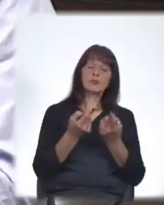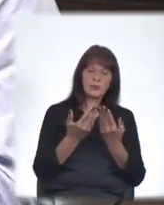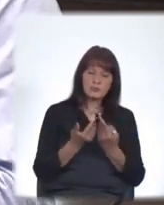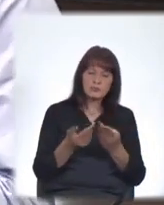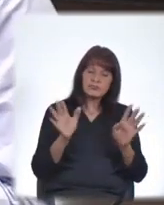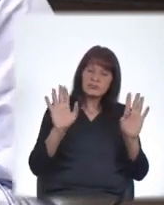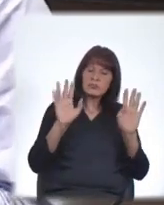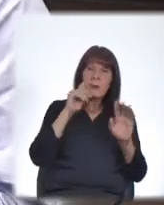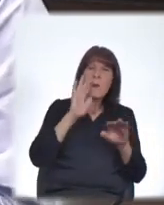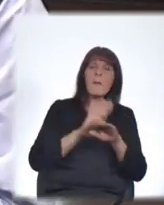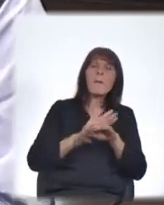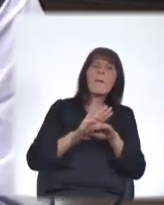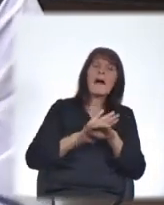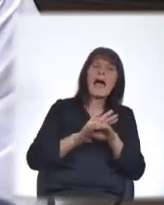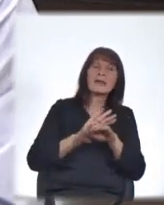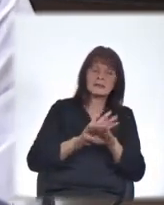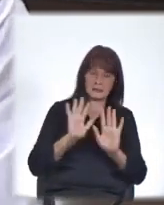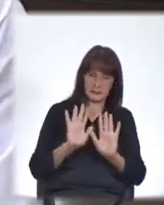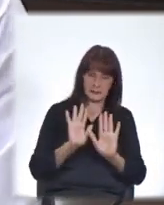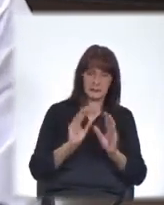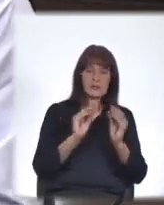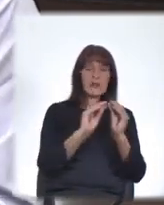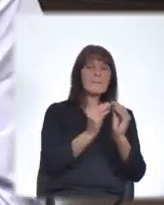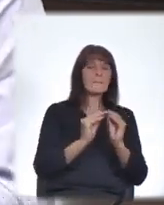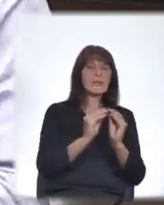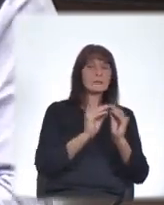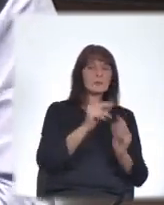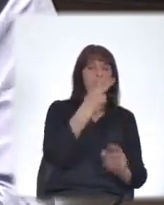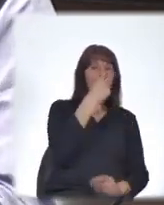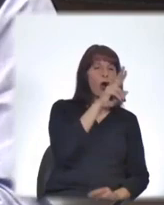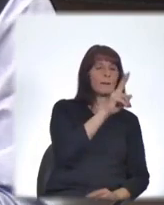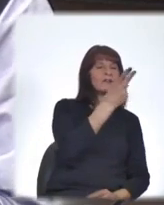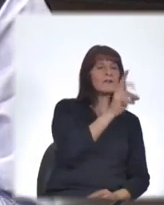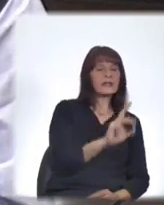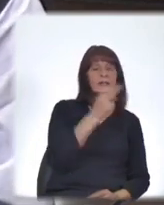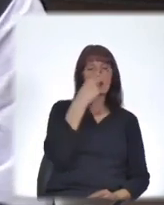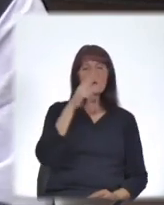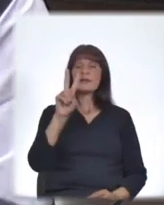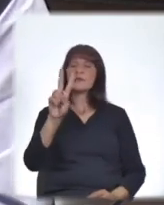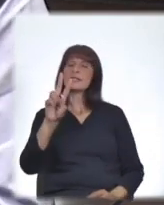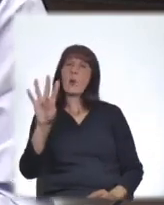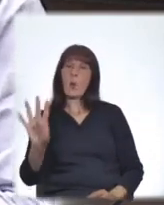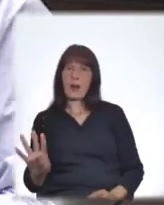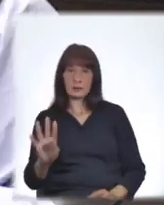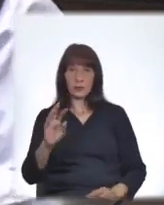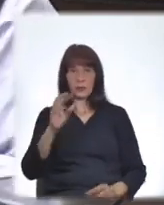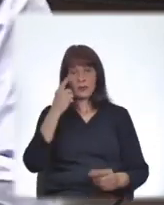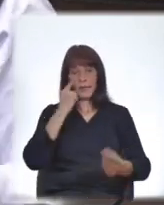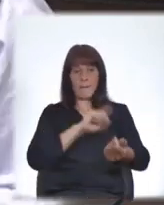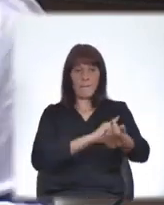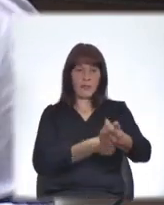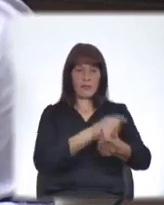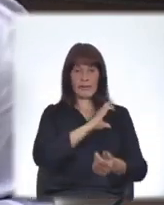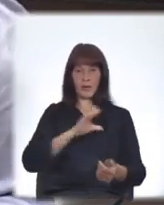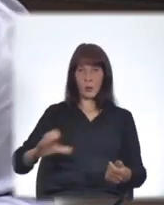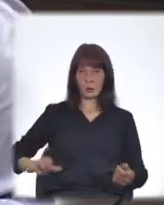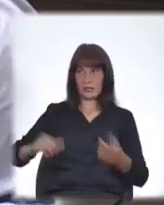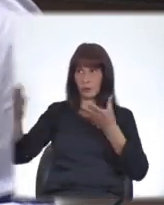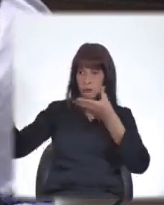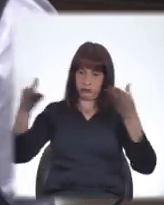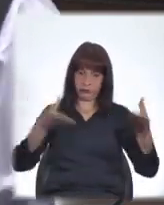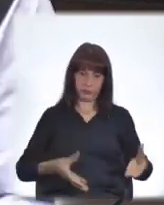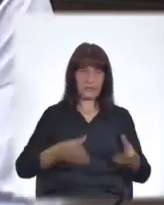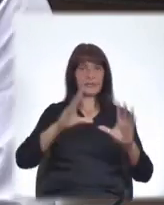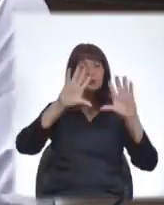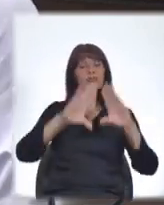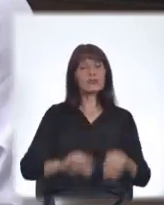presidente. El presupuesto 2020-2024 que envió el Poder Ejecutivo y todo lo que se ha votado en